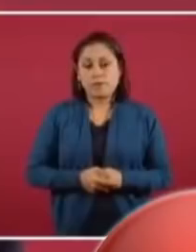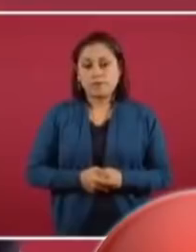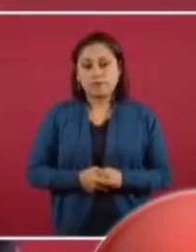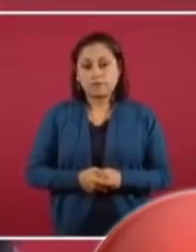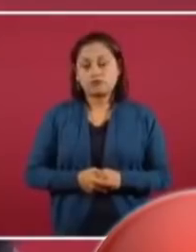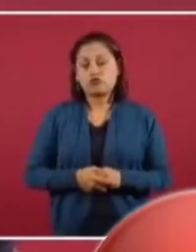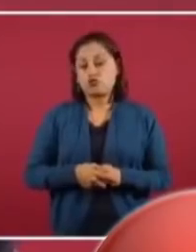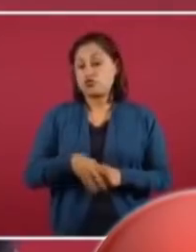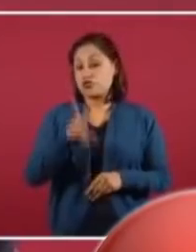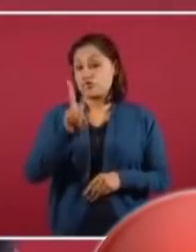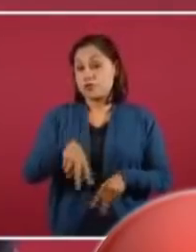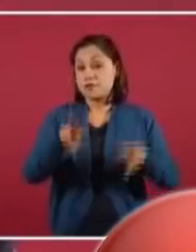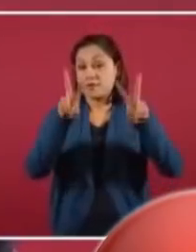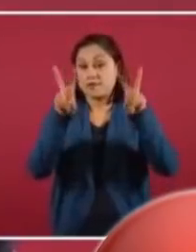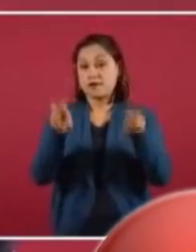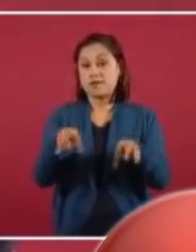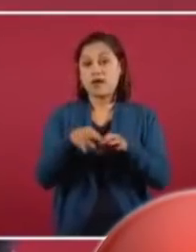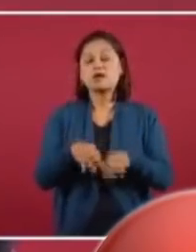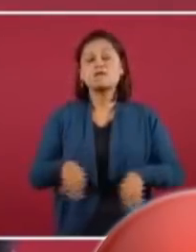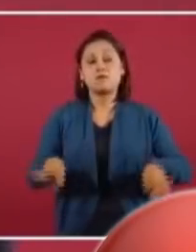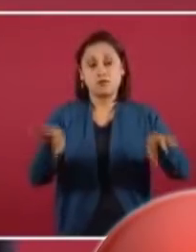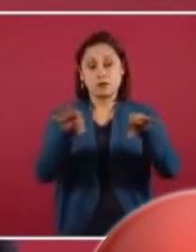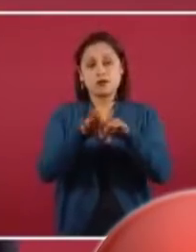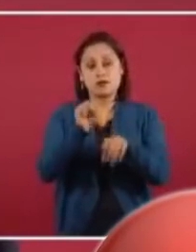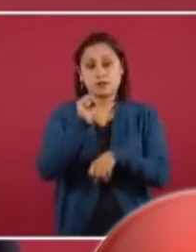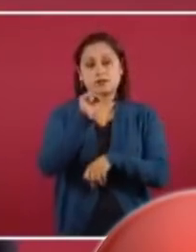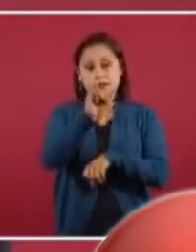tanta importancia, también